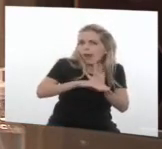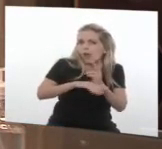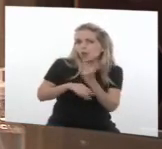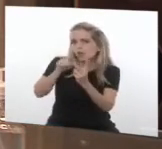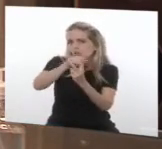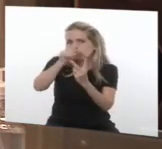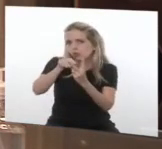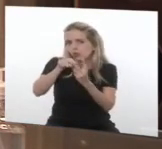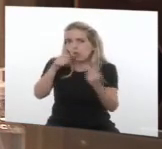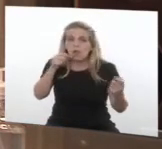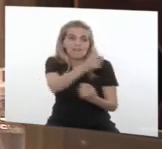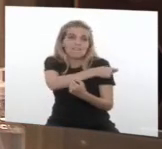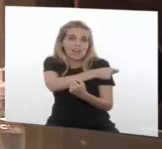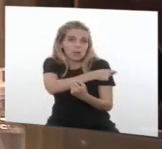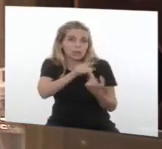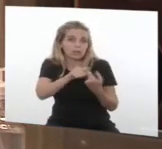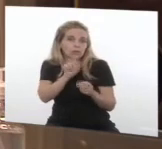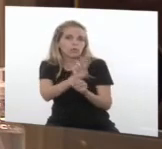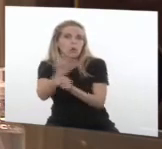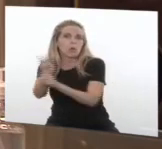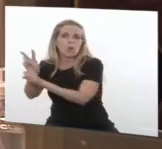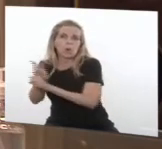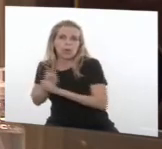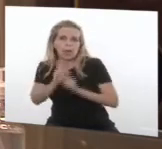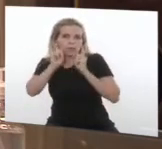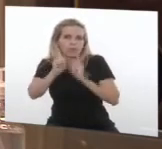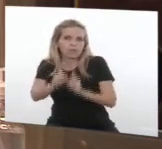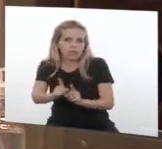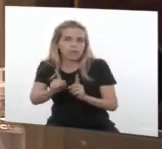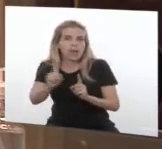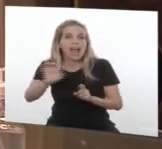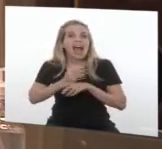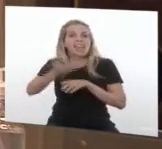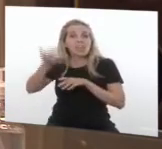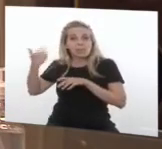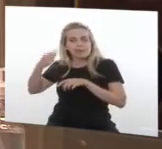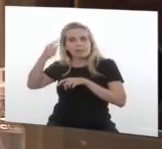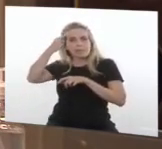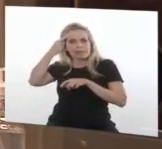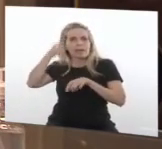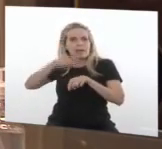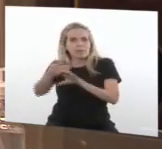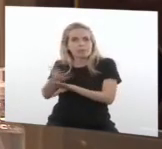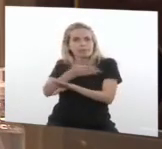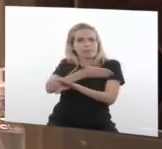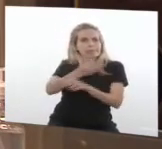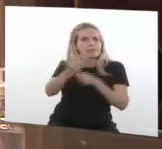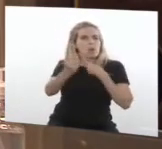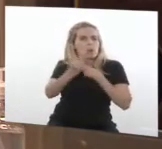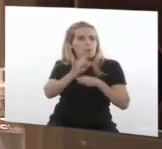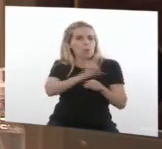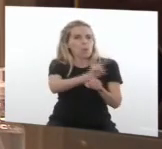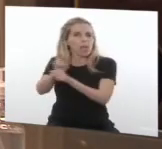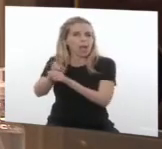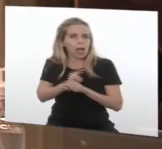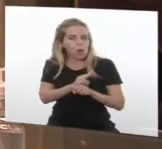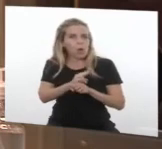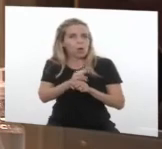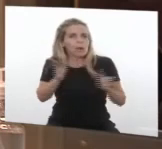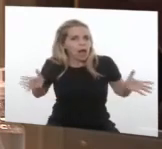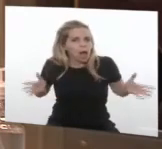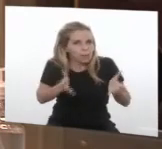si este discurso no lo entendió la gente, yo se lo explico. Esto es decir, si